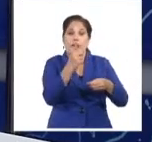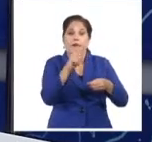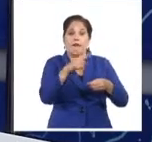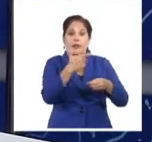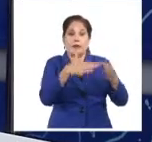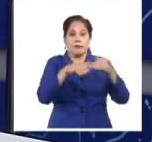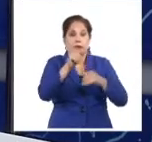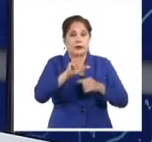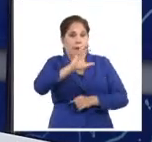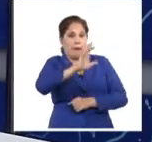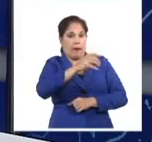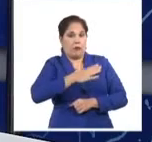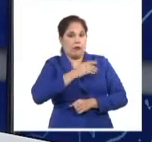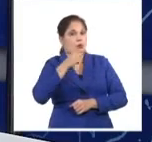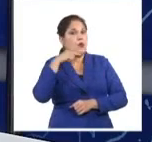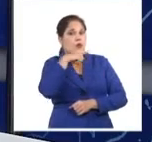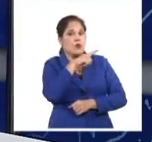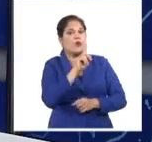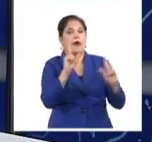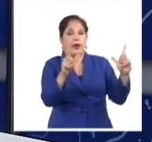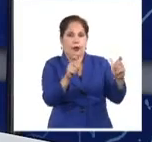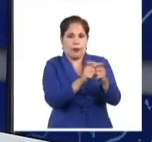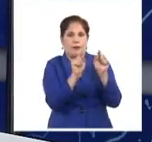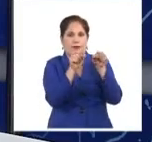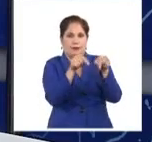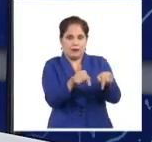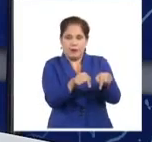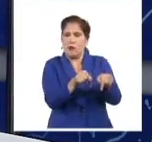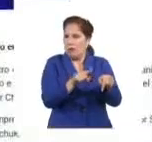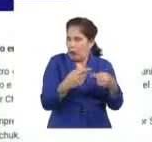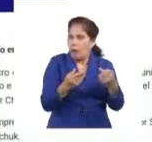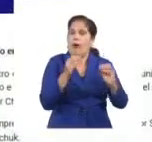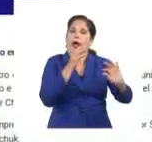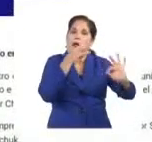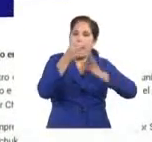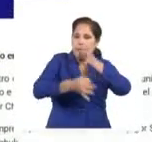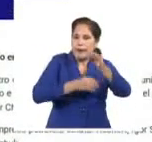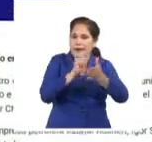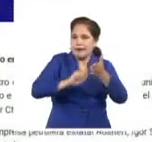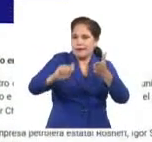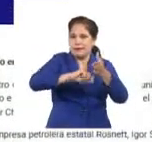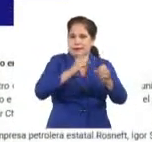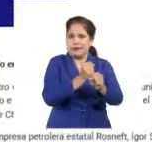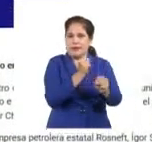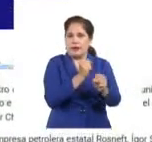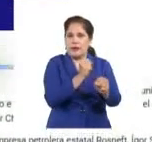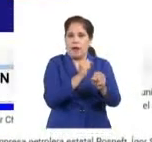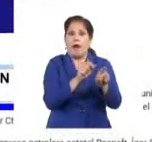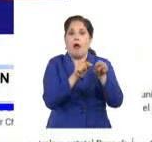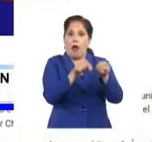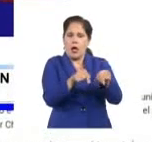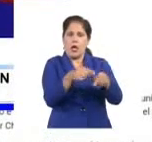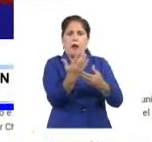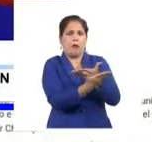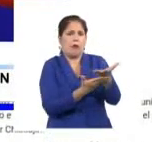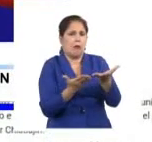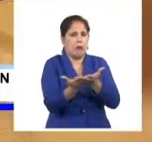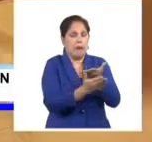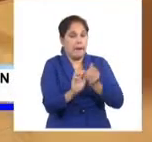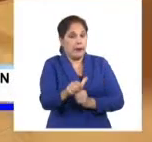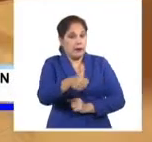vicepresidente del Banco Central de Rusia, Vladimir Yistiugin. Como parte de su agenda de trabajo en el país eslavo, Cabrisa también intercambió con